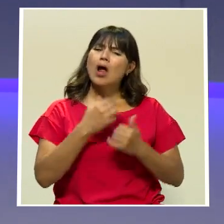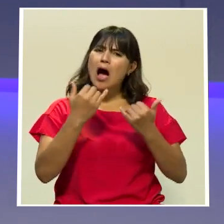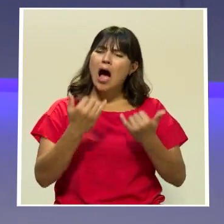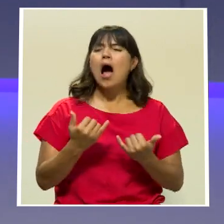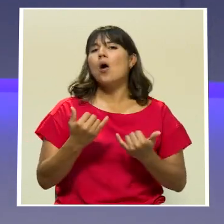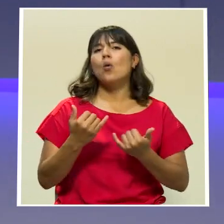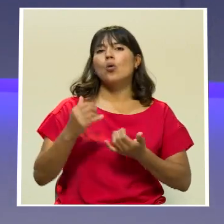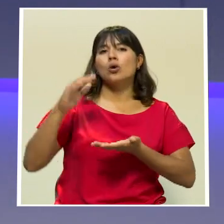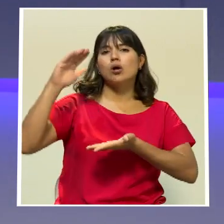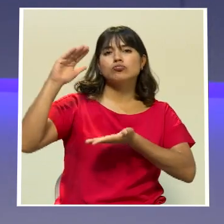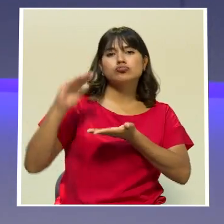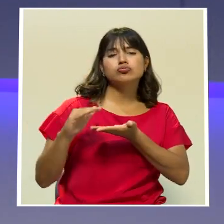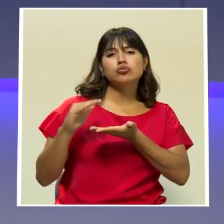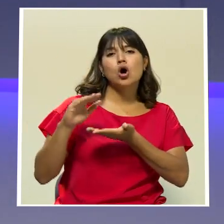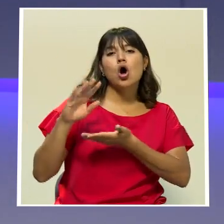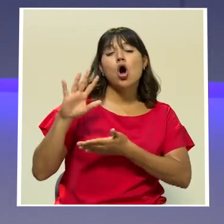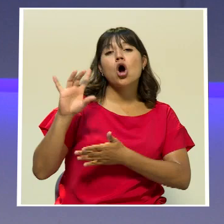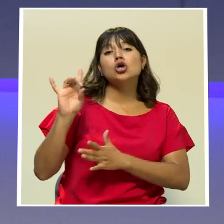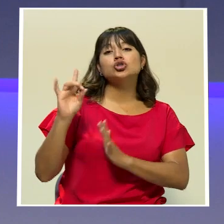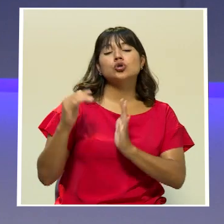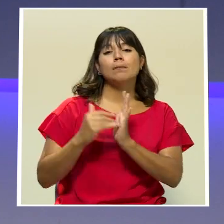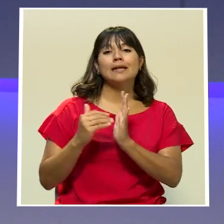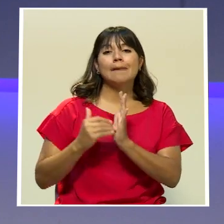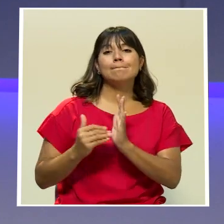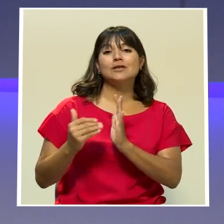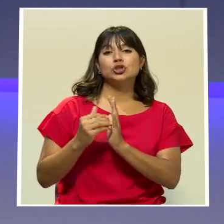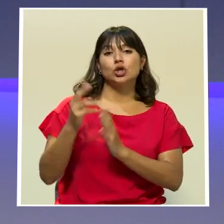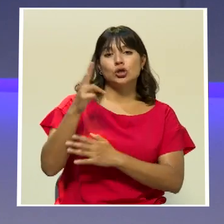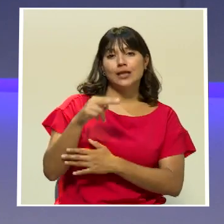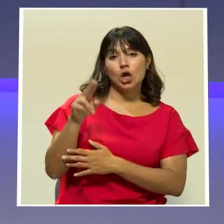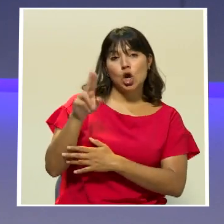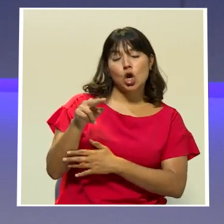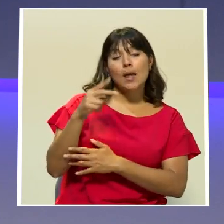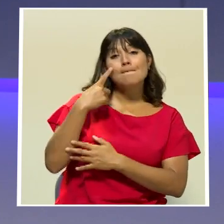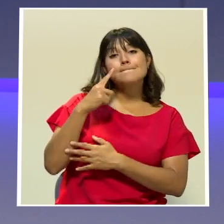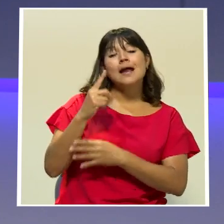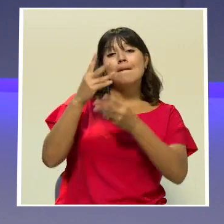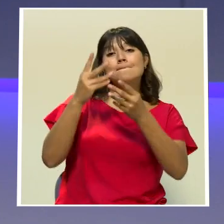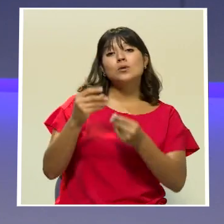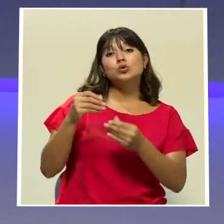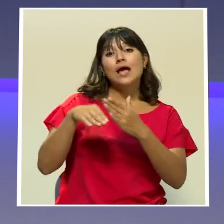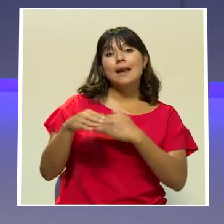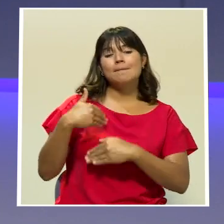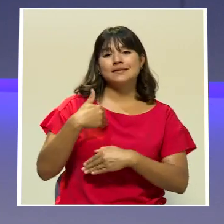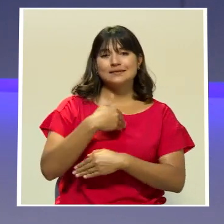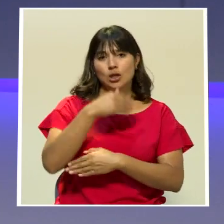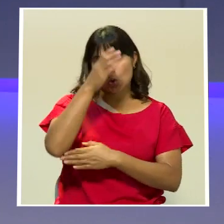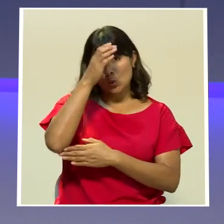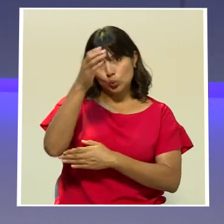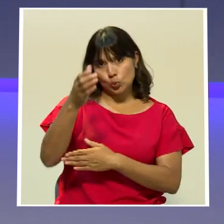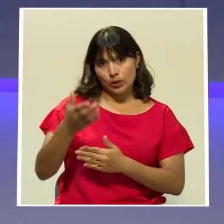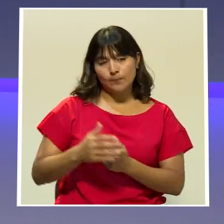8.000 millones de colones al presupuesto del Ministerio de Cultura. Entonces uno dice, bueno, ok,